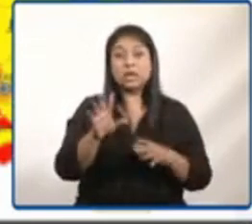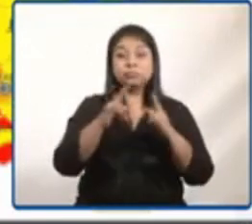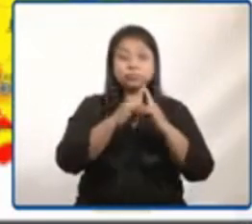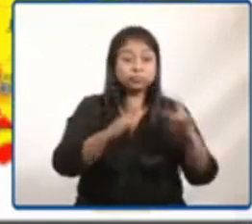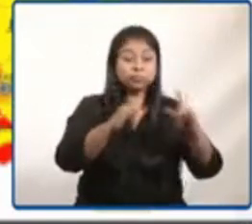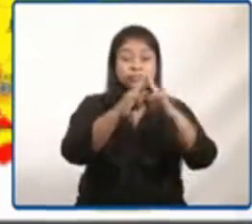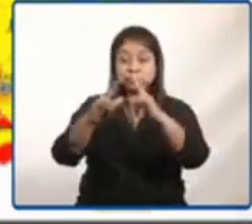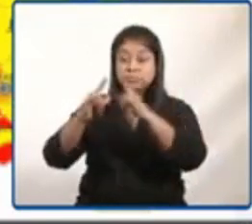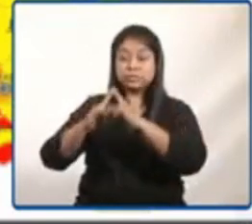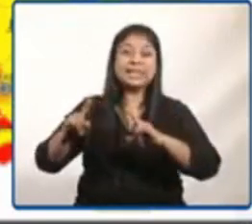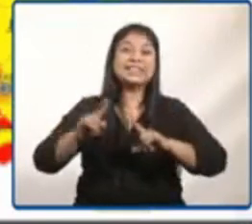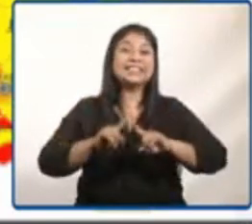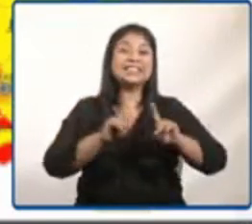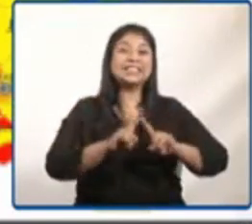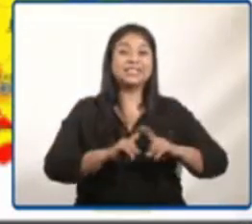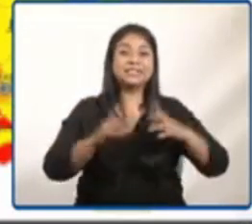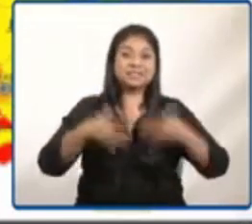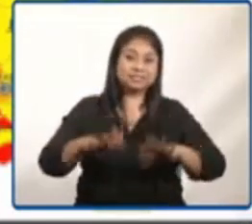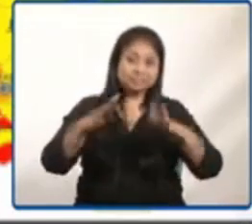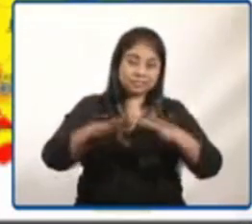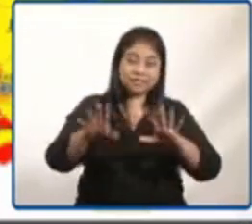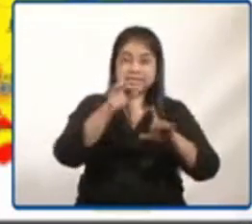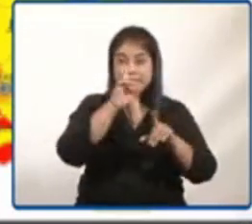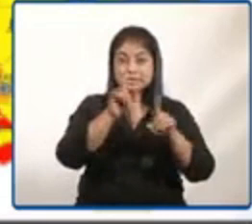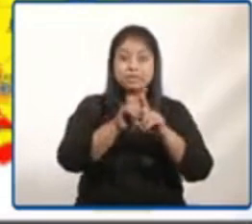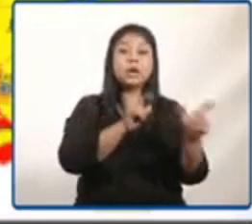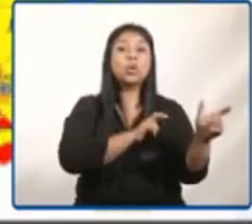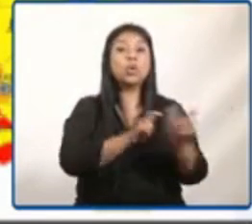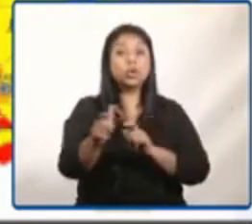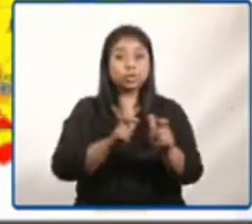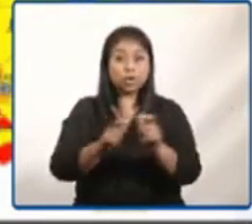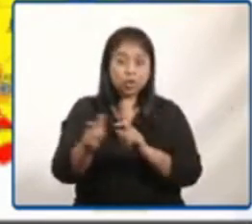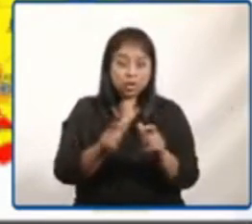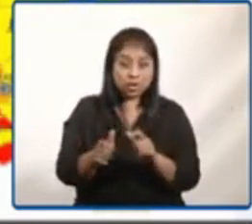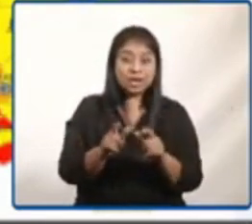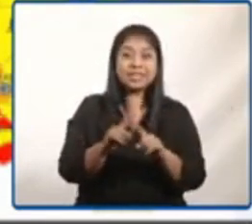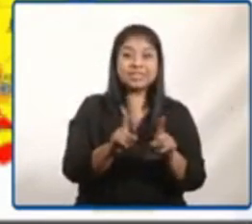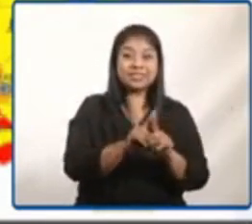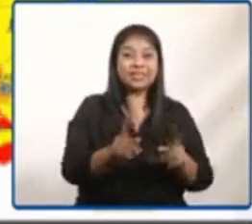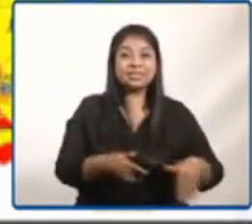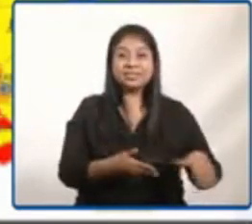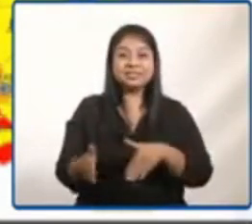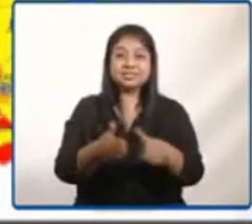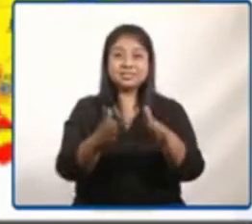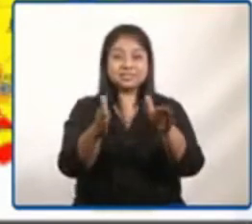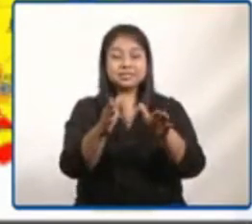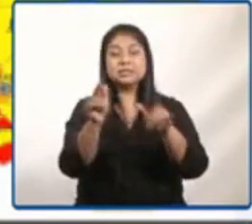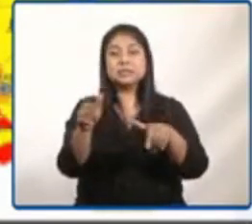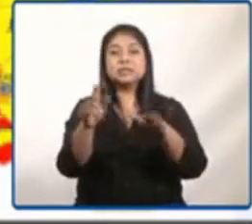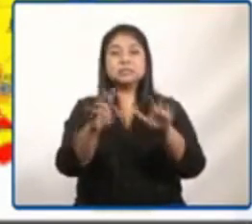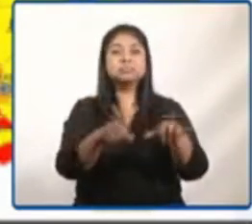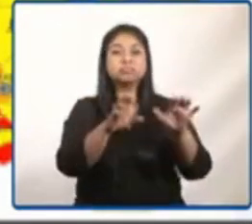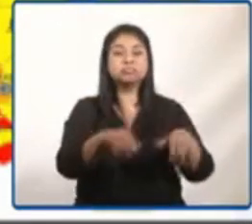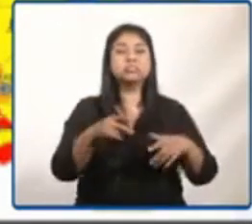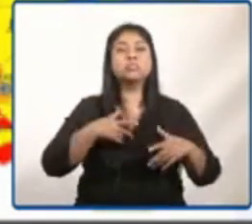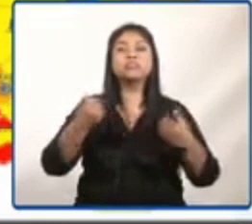las diferentes playas, mientras que los puestos de control están ubicados en los diferentes tramos carreteros en donde las personas van